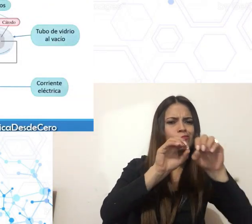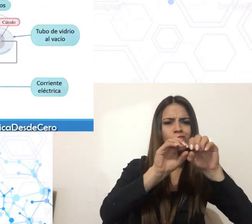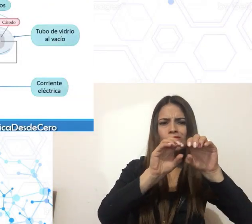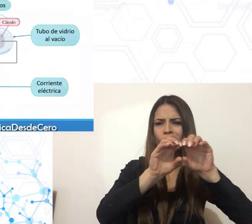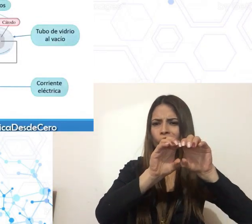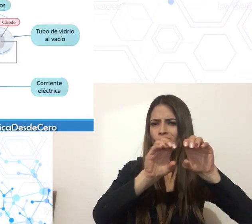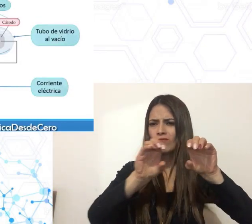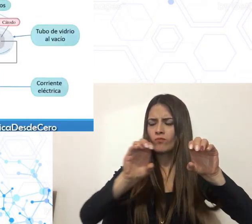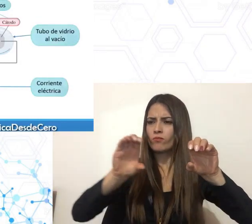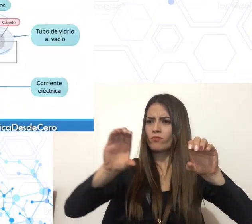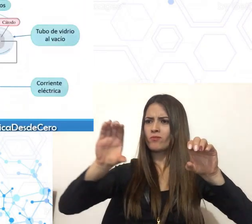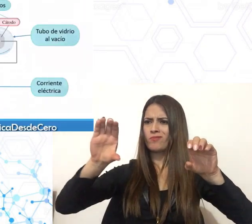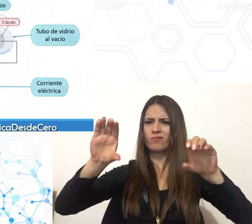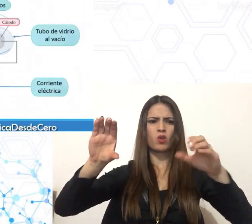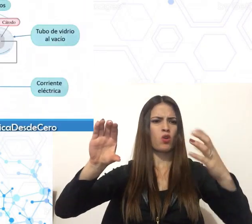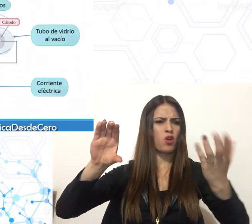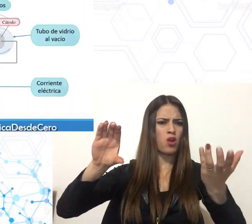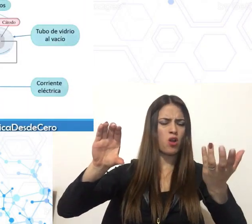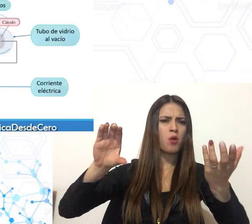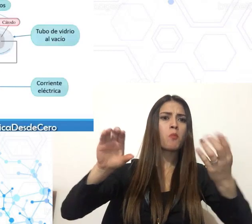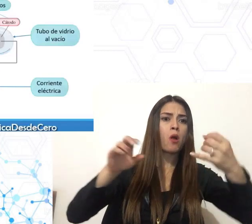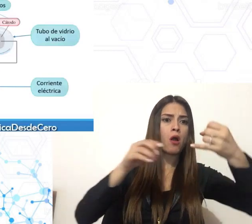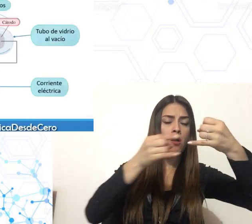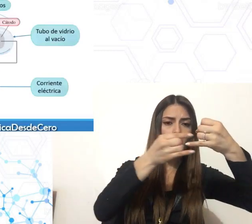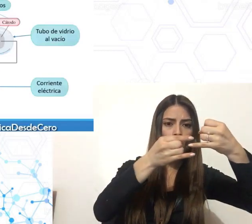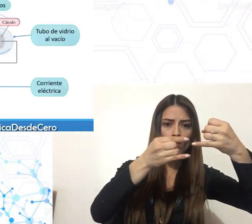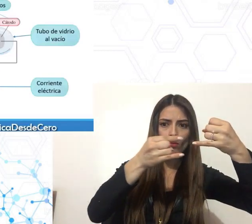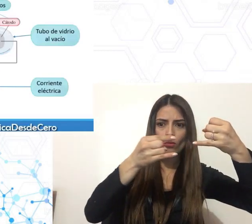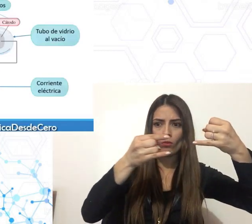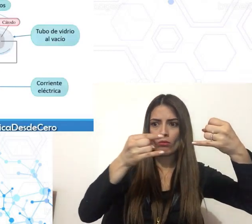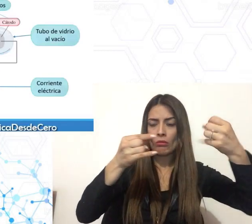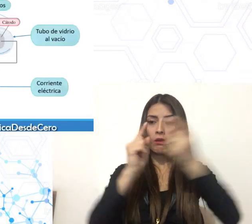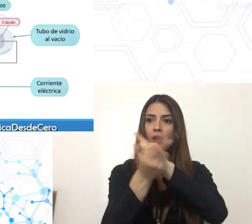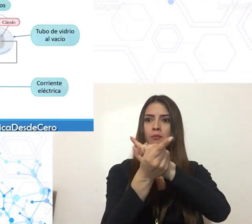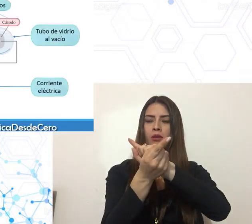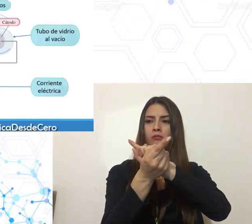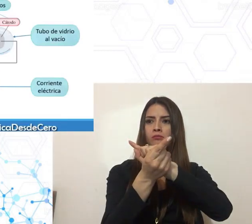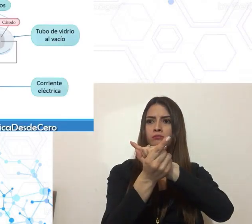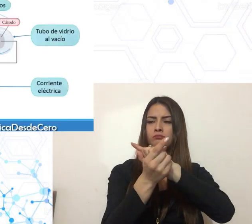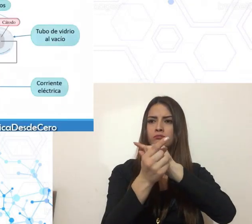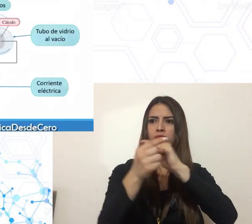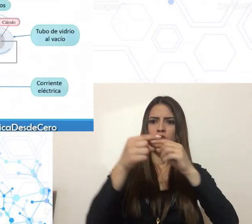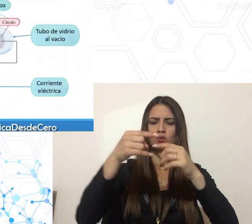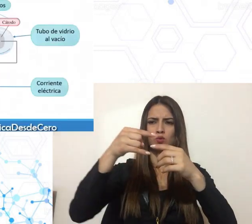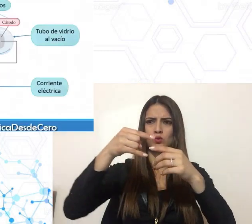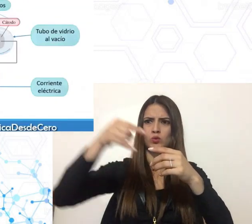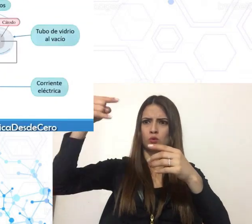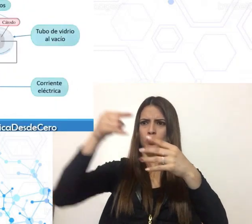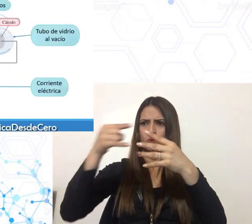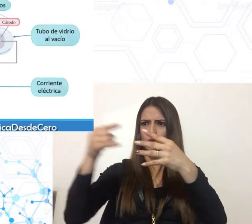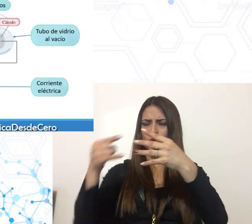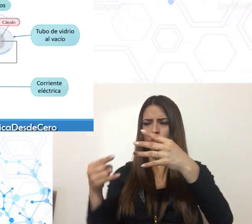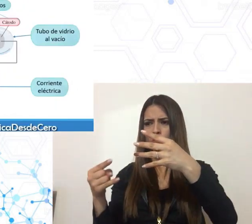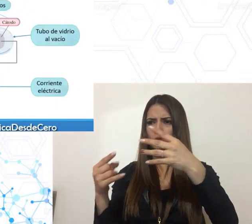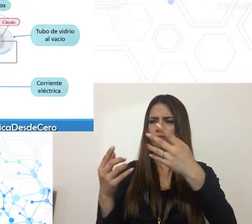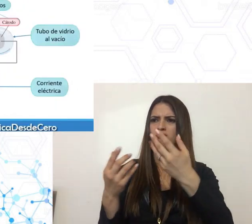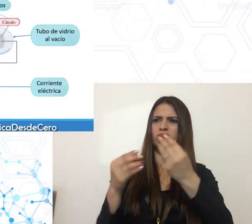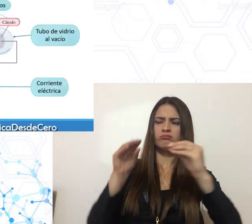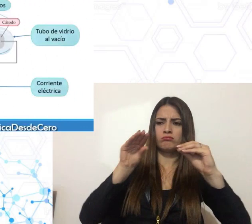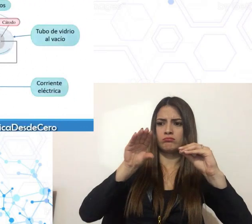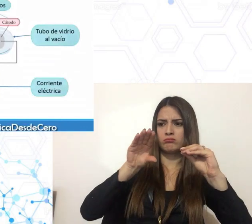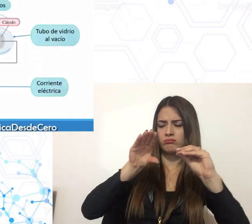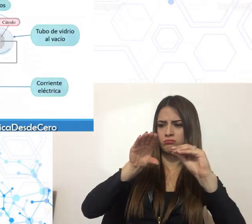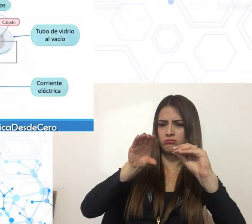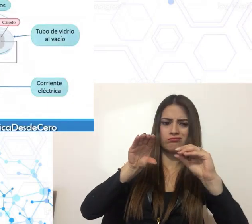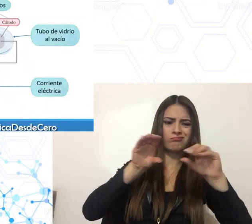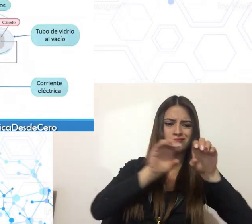una dirección, el otro el poder de penetración, si era que el rayo atravesaba una lámina, si era de pronto desviado